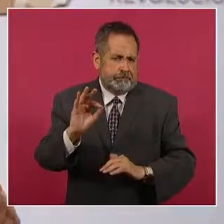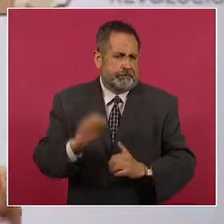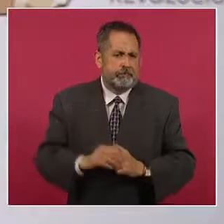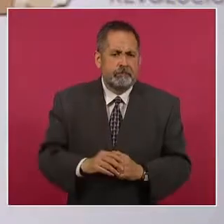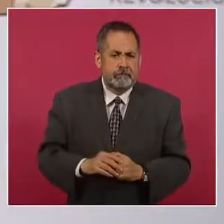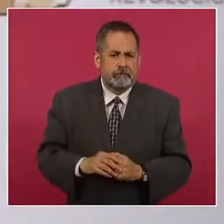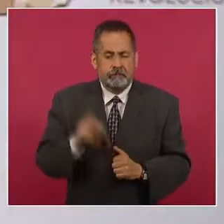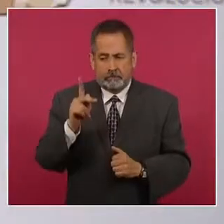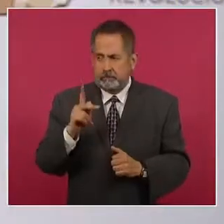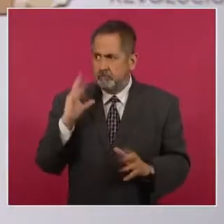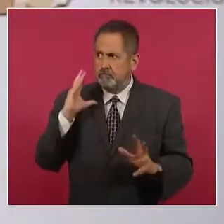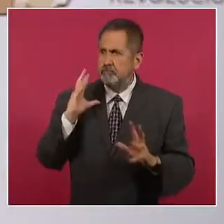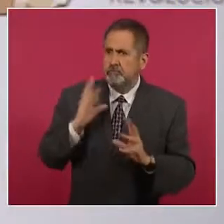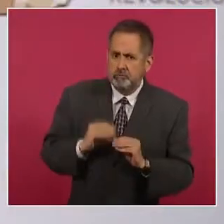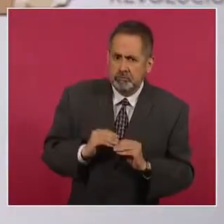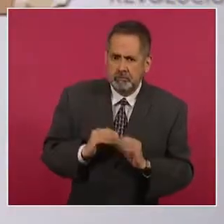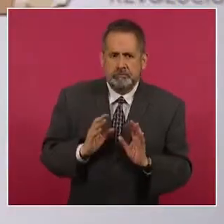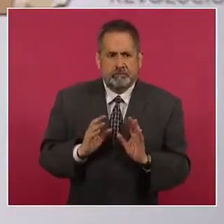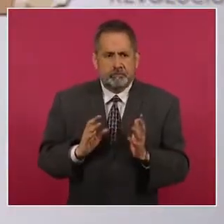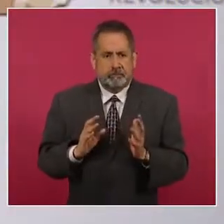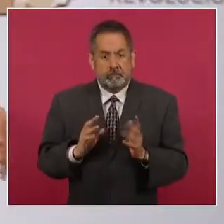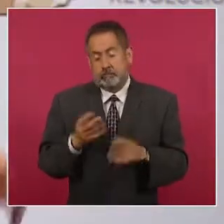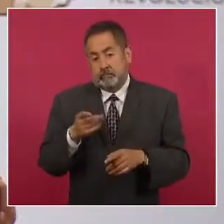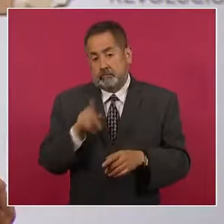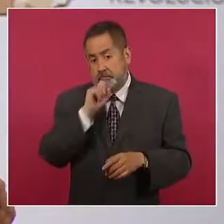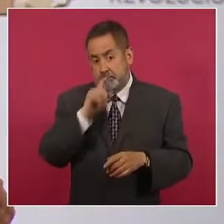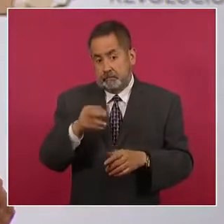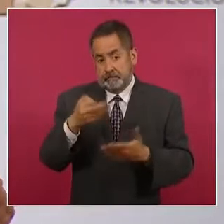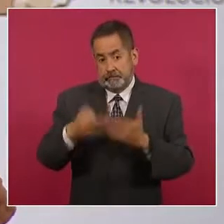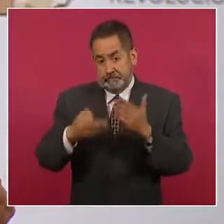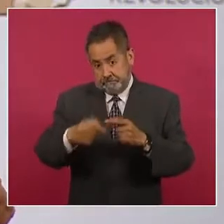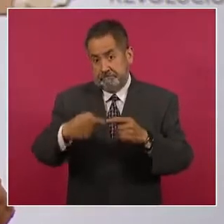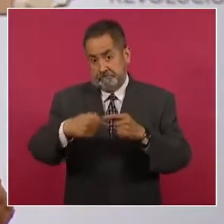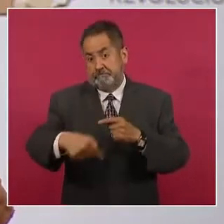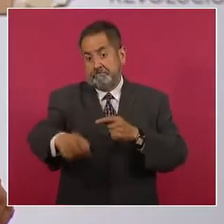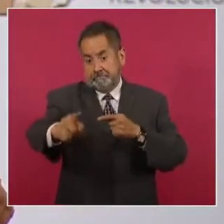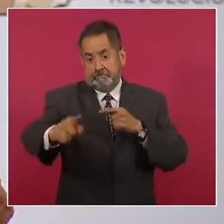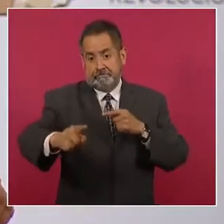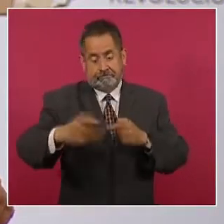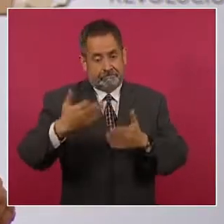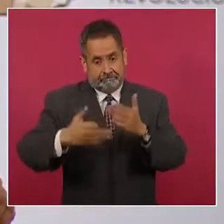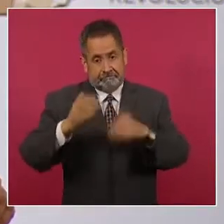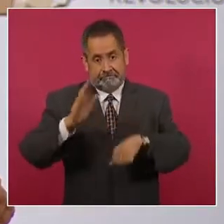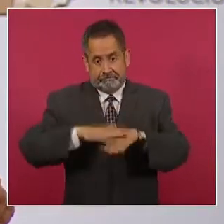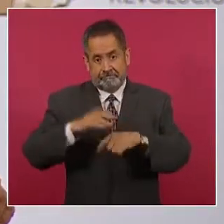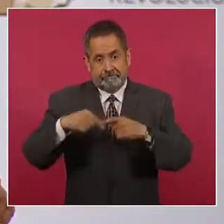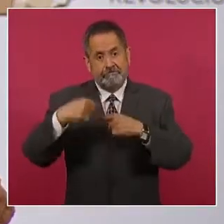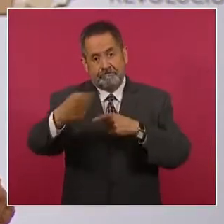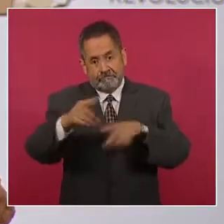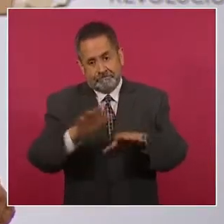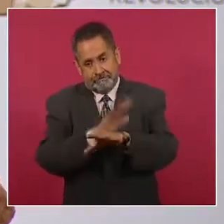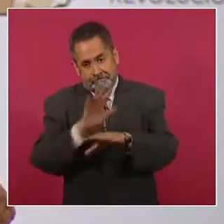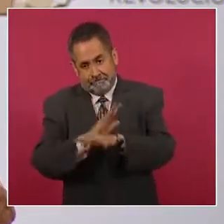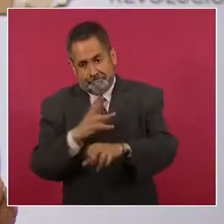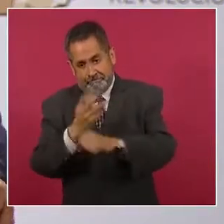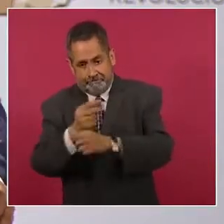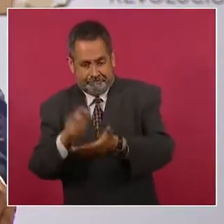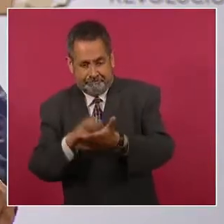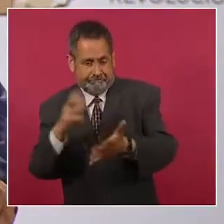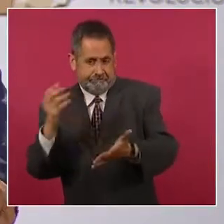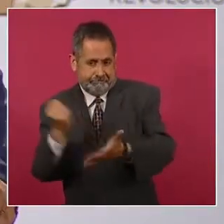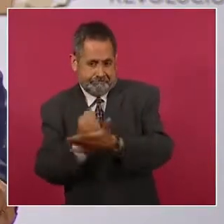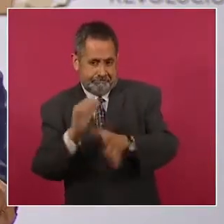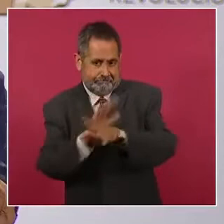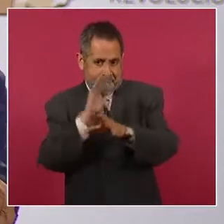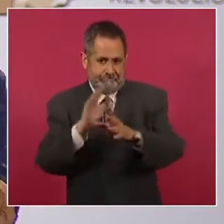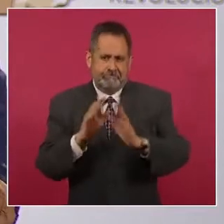pero hasta ahora, porque vienen todavía otras reformas,